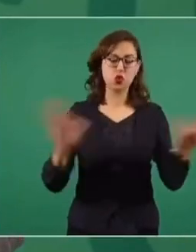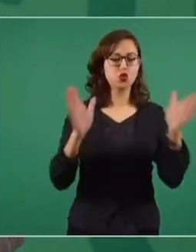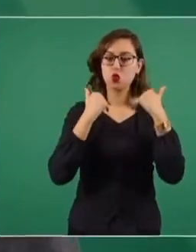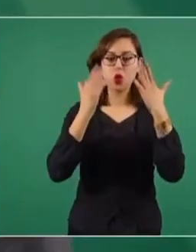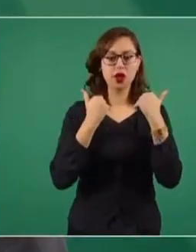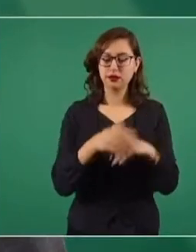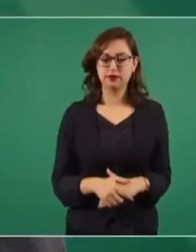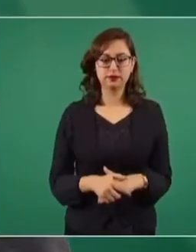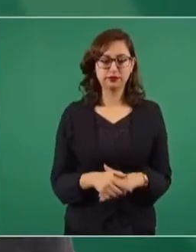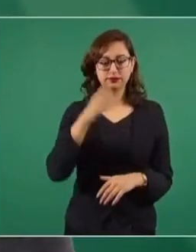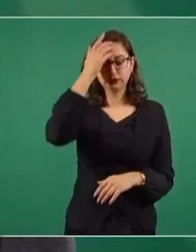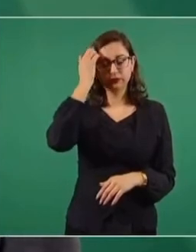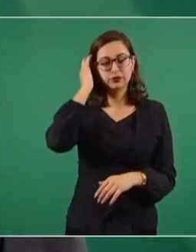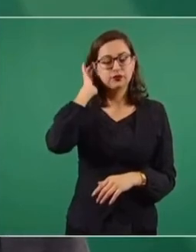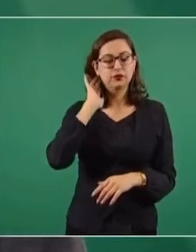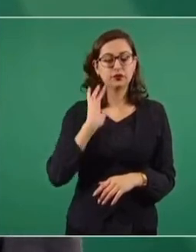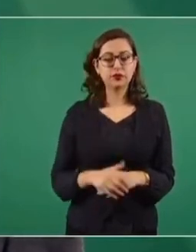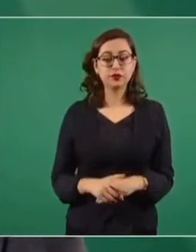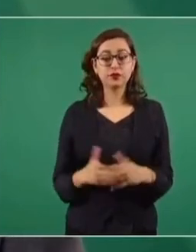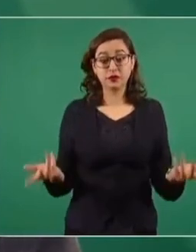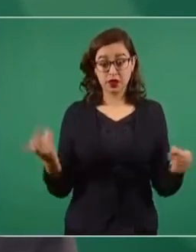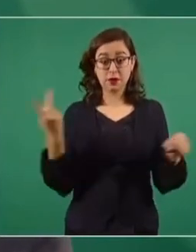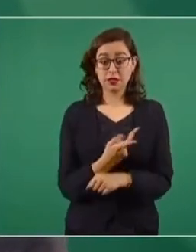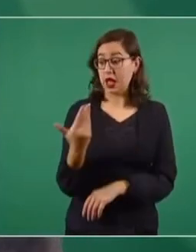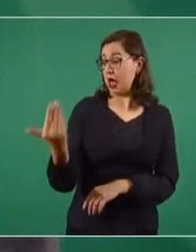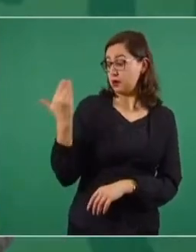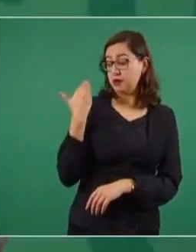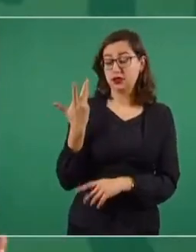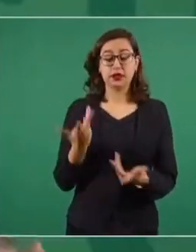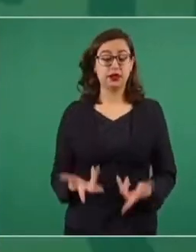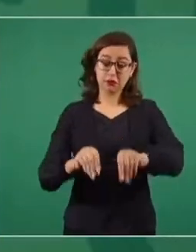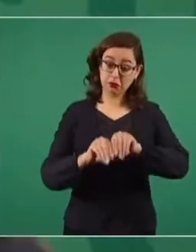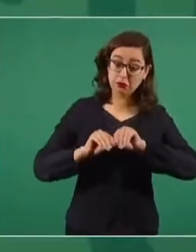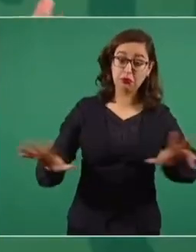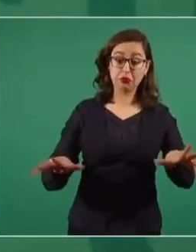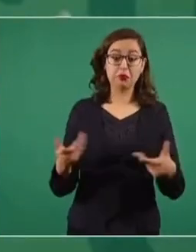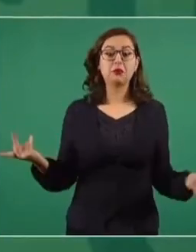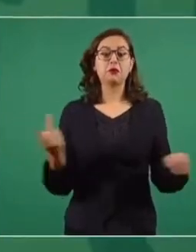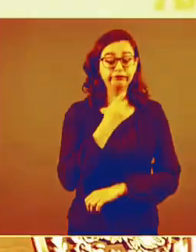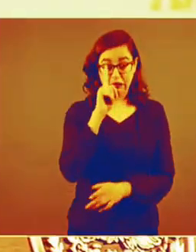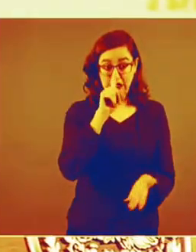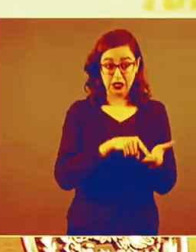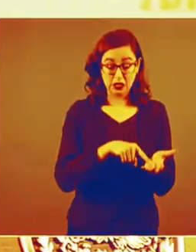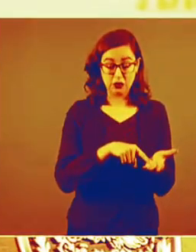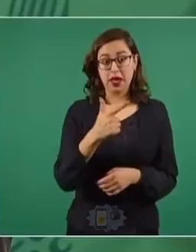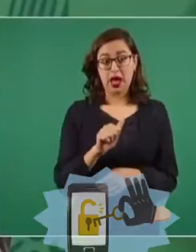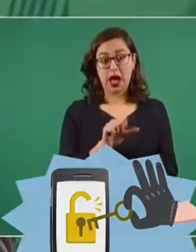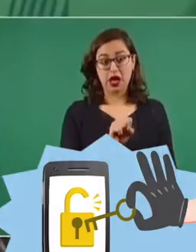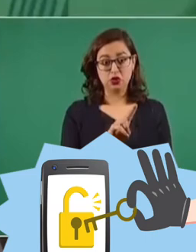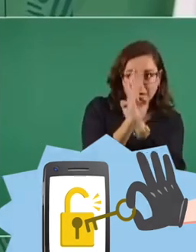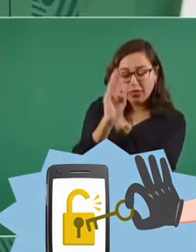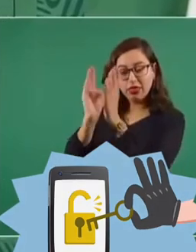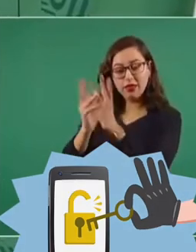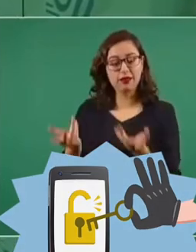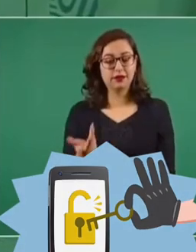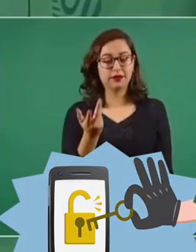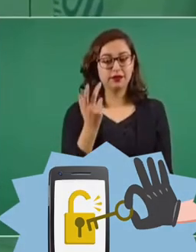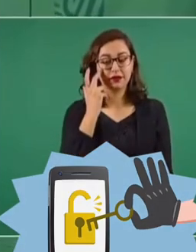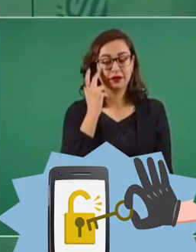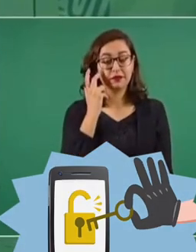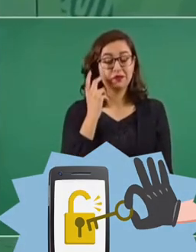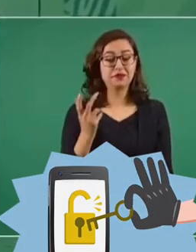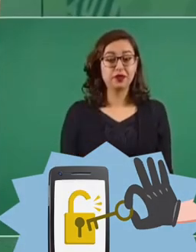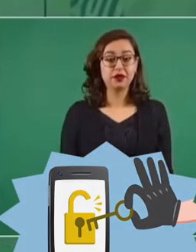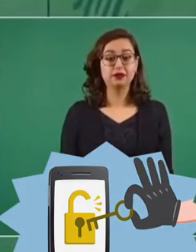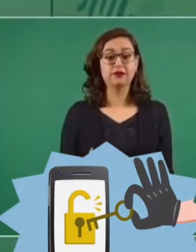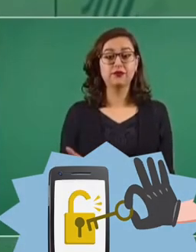llegar. Porque ahora se dio a conocer de que se contrataba una empresa, Pegasus, para espiar, y se espiaba